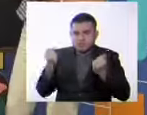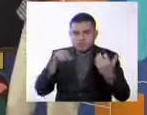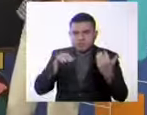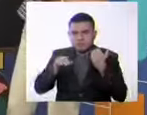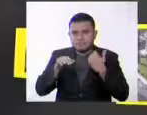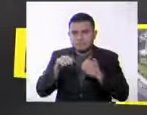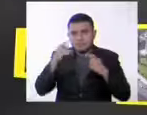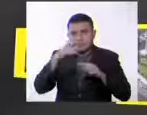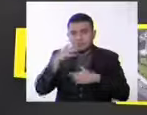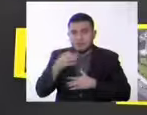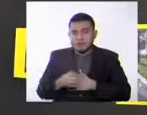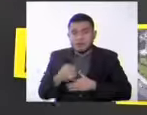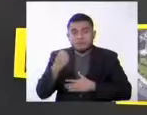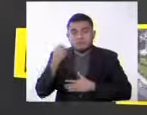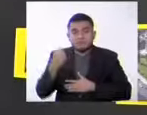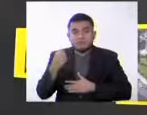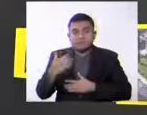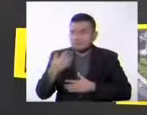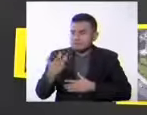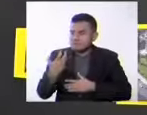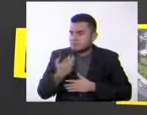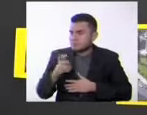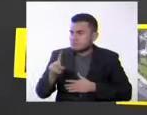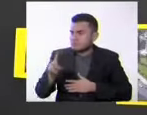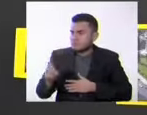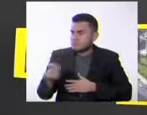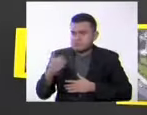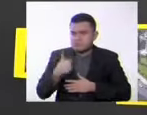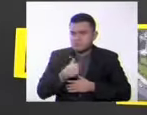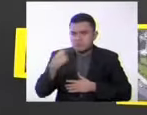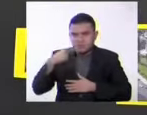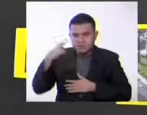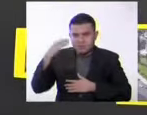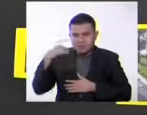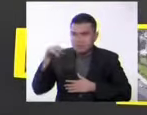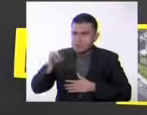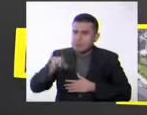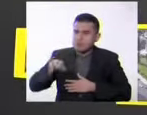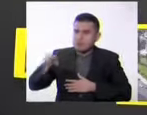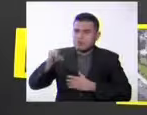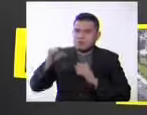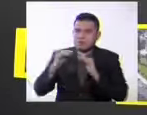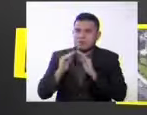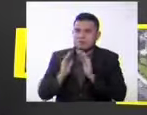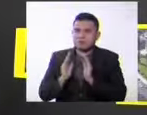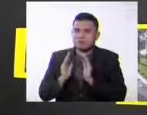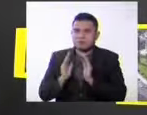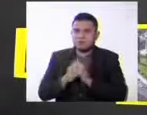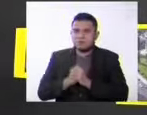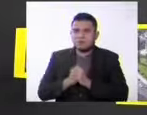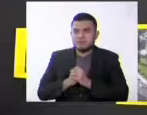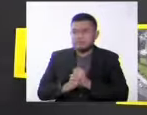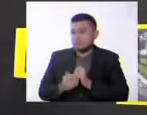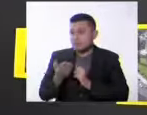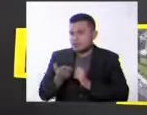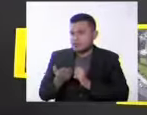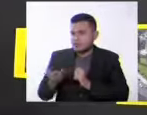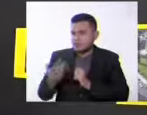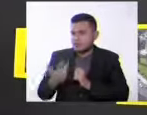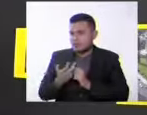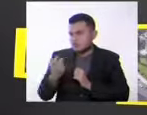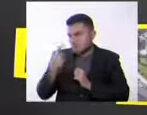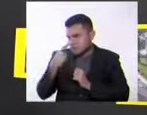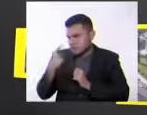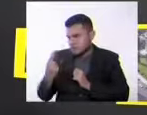creo que entonces es importante que les preguntemos a nuestros amiguitos y amiguitas en casa si las cosas, así como nosotros lo